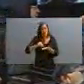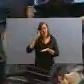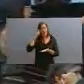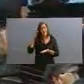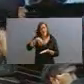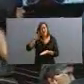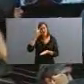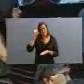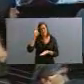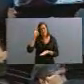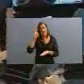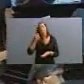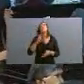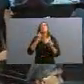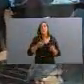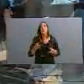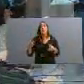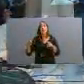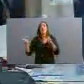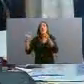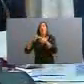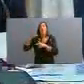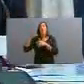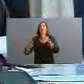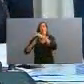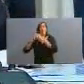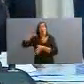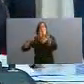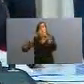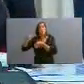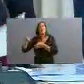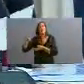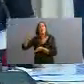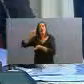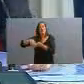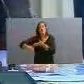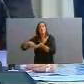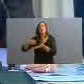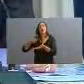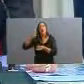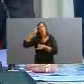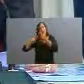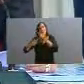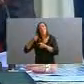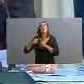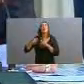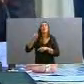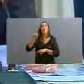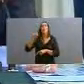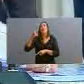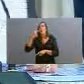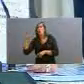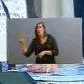Sacó una acordada a la Corte también de Nazareno, la acordada número 1-2000, esta es la 1-2000, en la cual